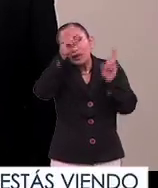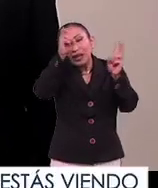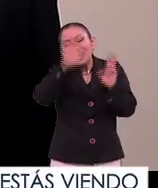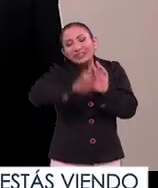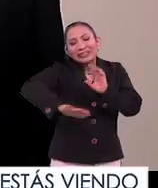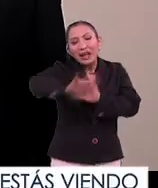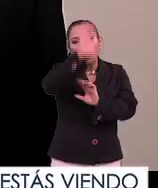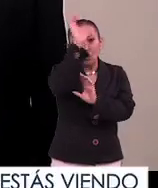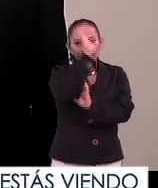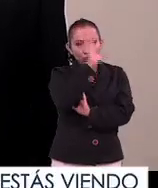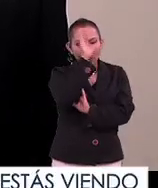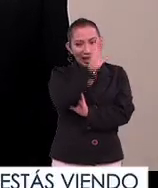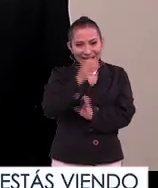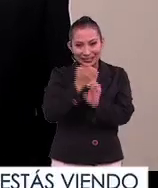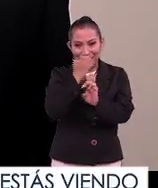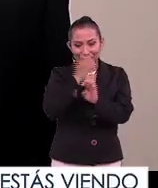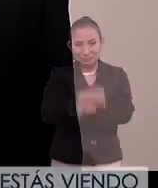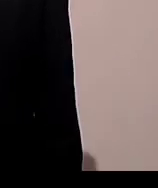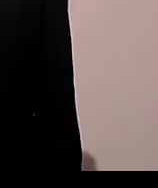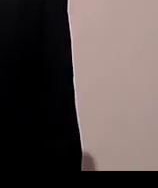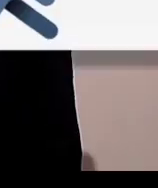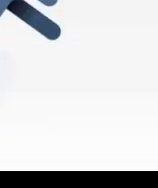el acontecer cultural en ese estado.